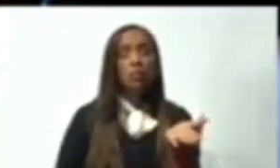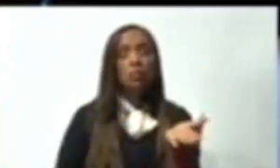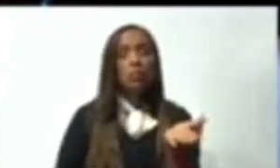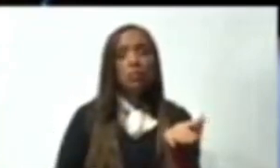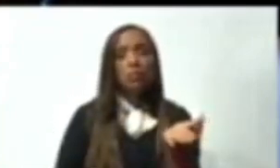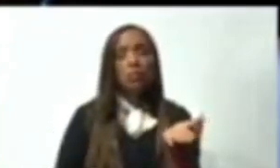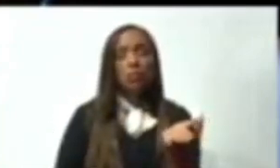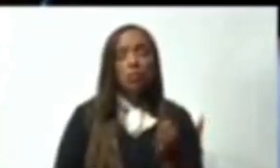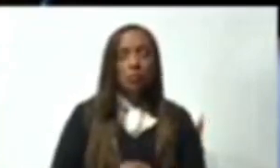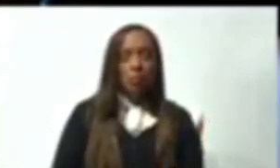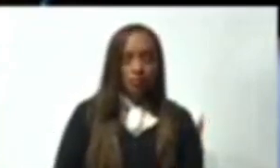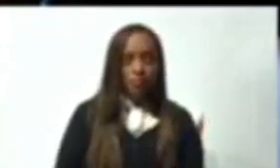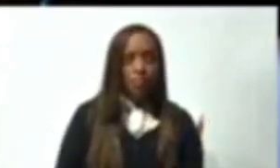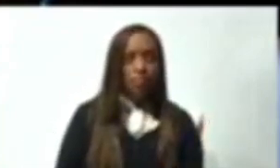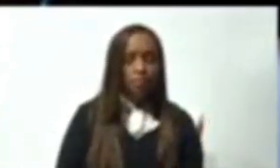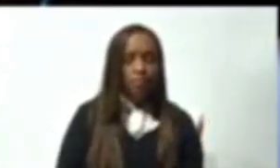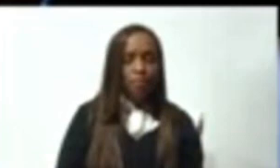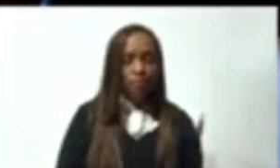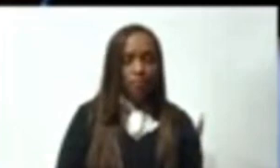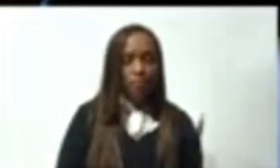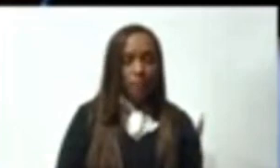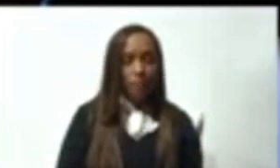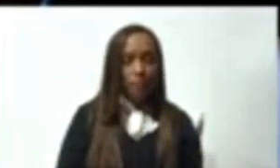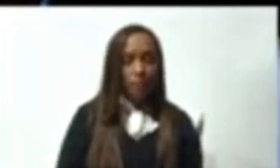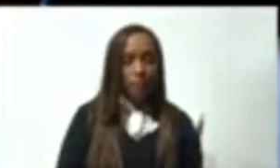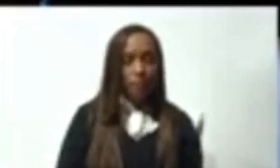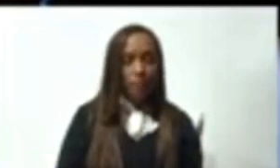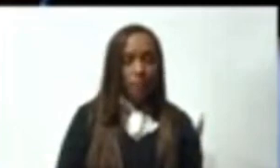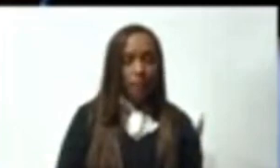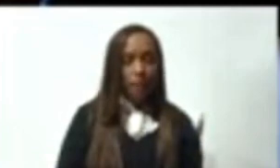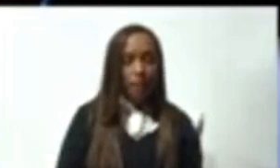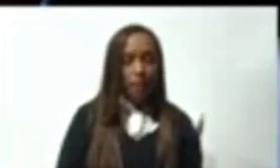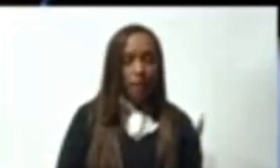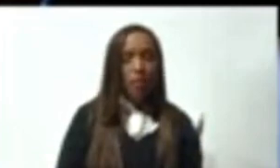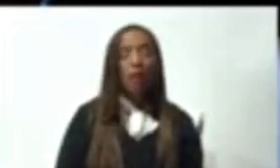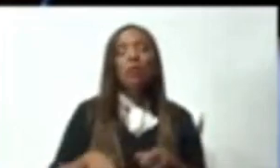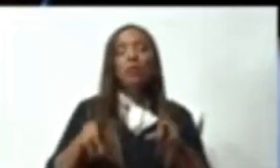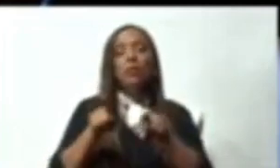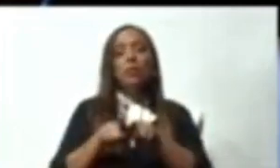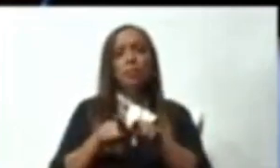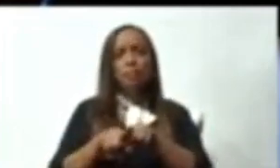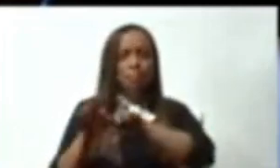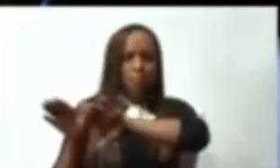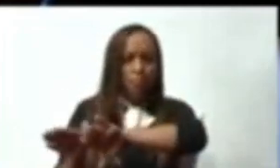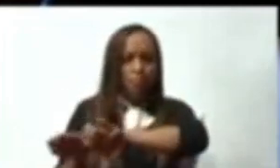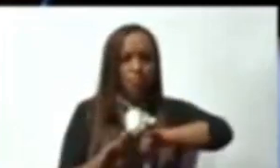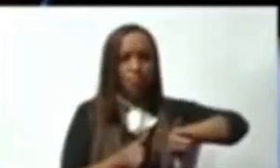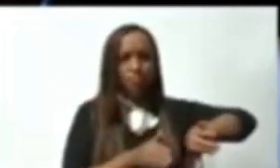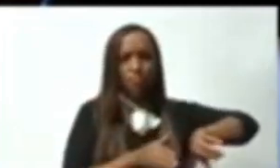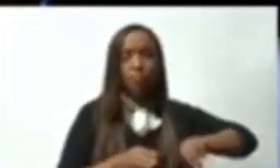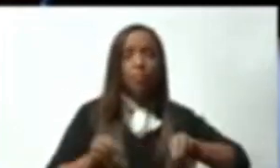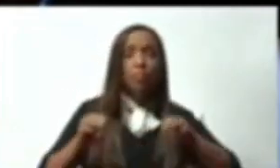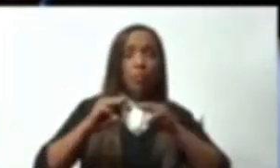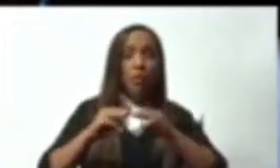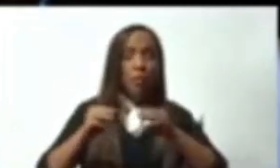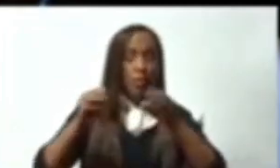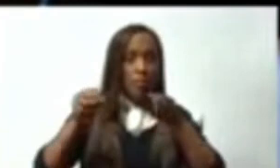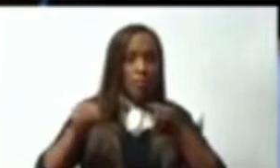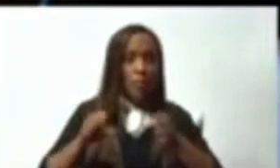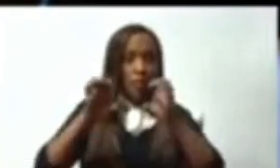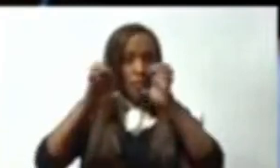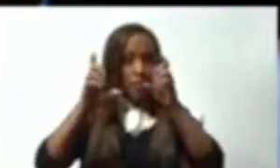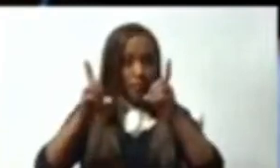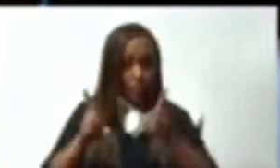ministro de Educación que le dé cumplimiento a los concursos de oposición, el primero en el año